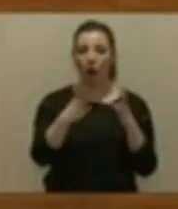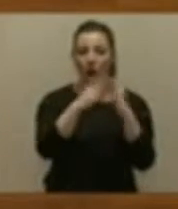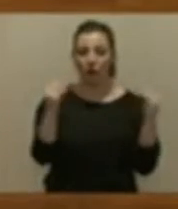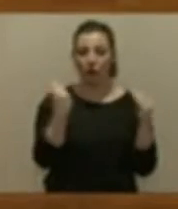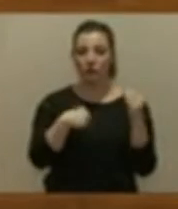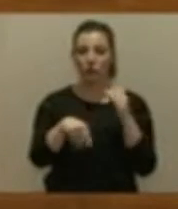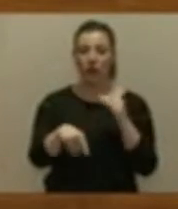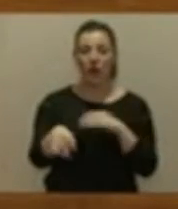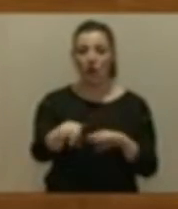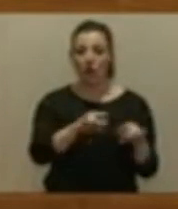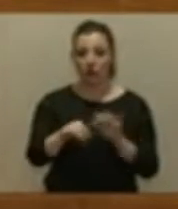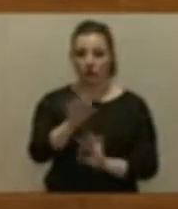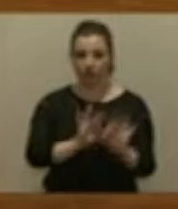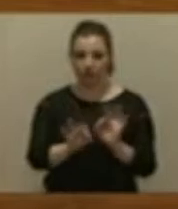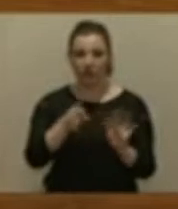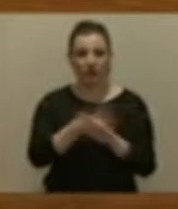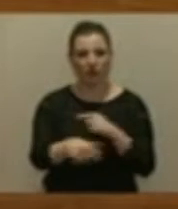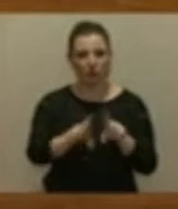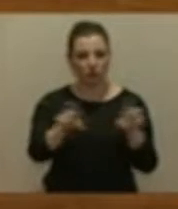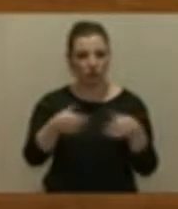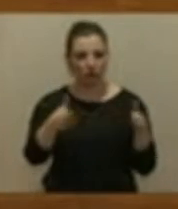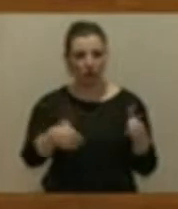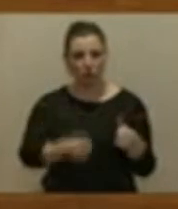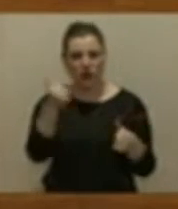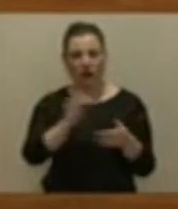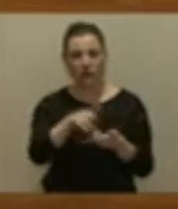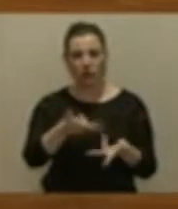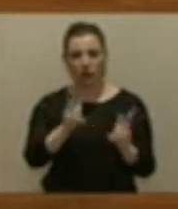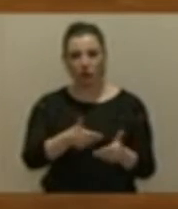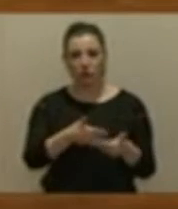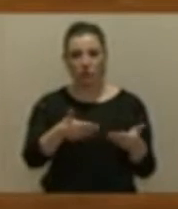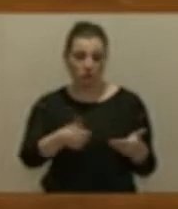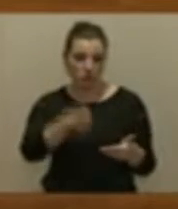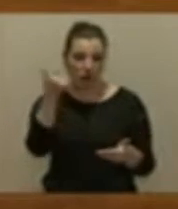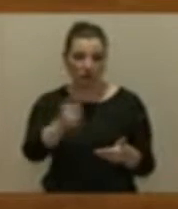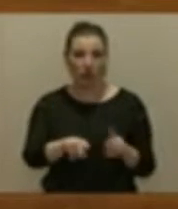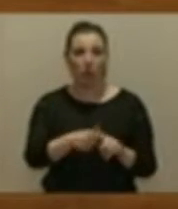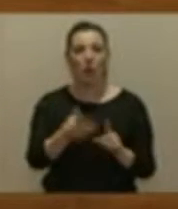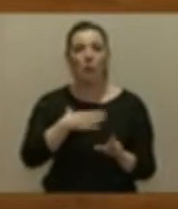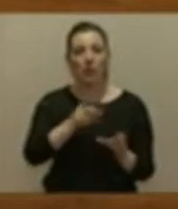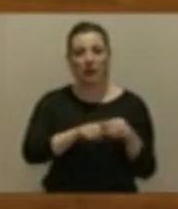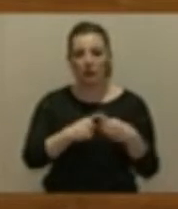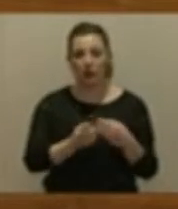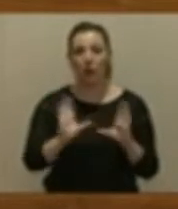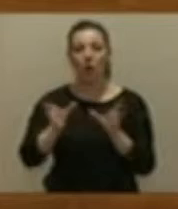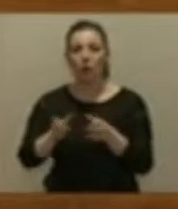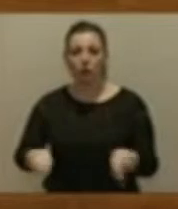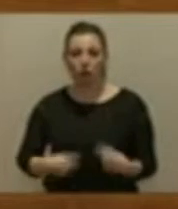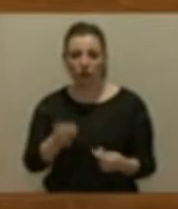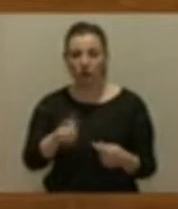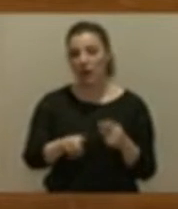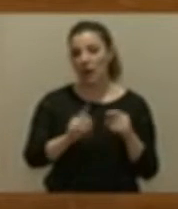del Territorio, un órgano mucho más abierto y democrático en el que tienen cabida tanto los grupos ecologistas como las asociaciones